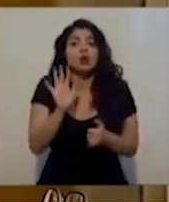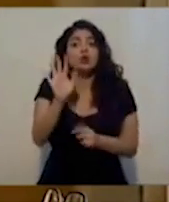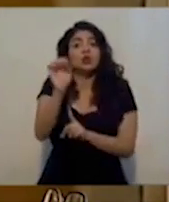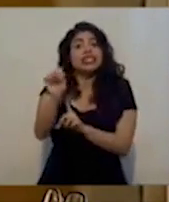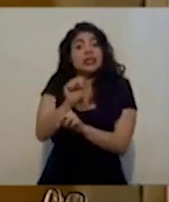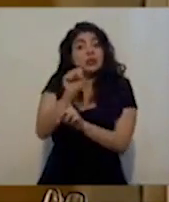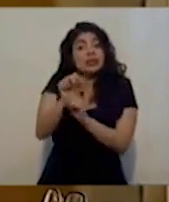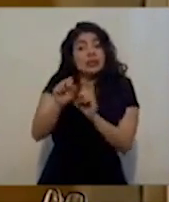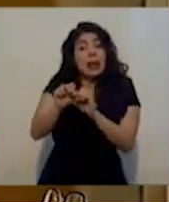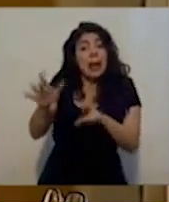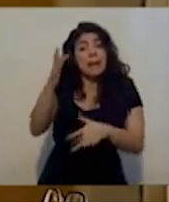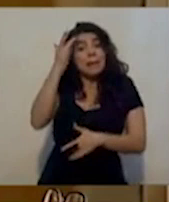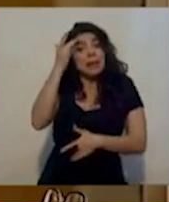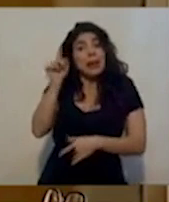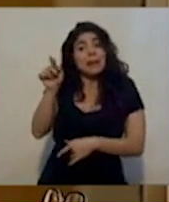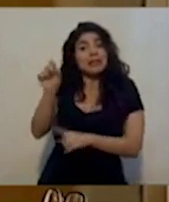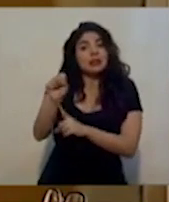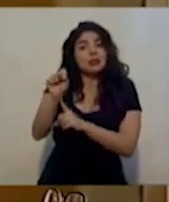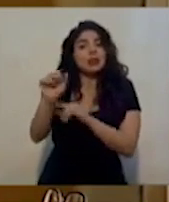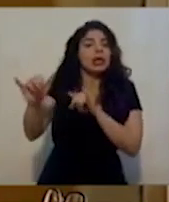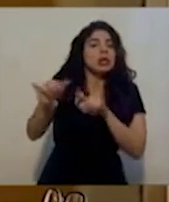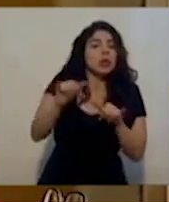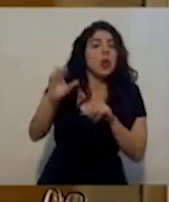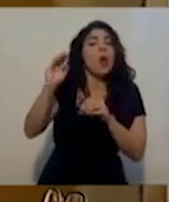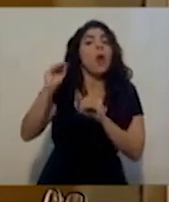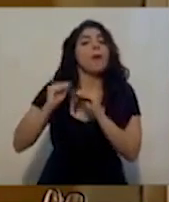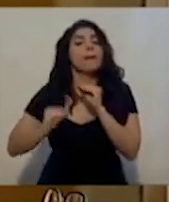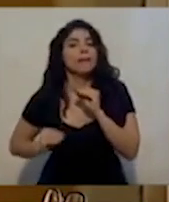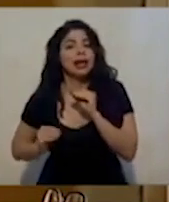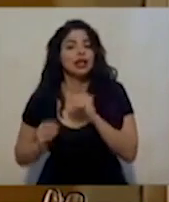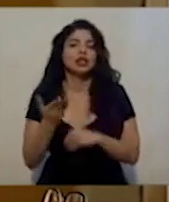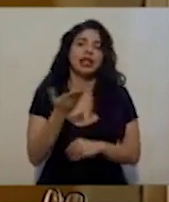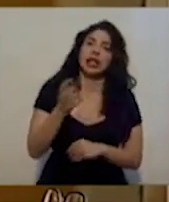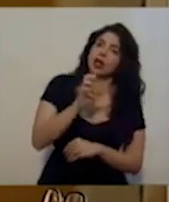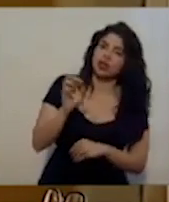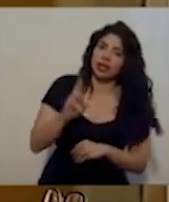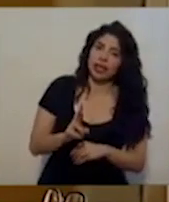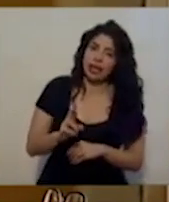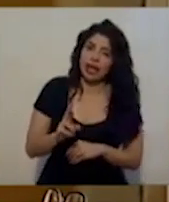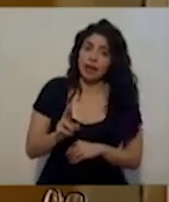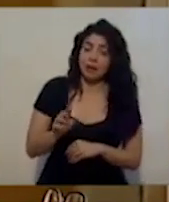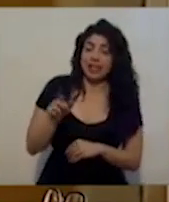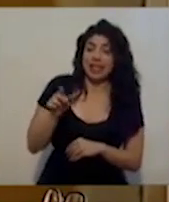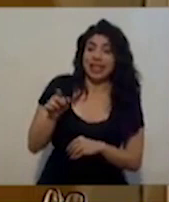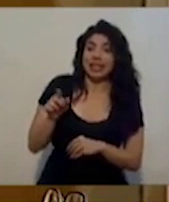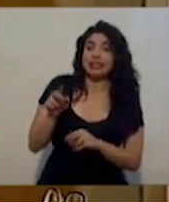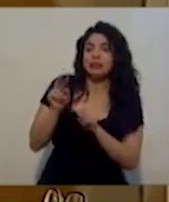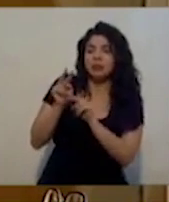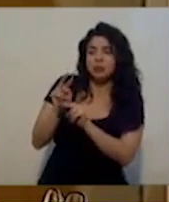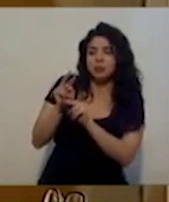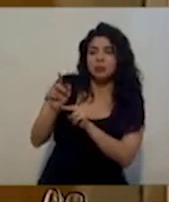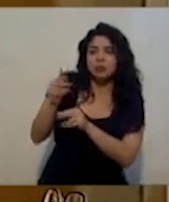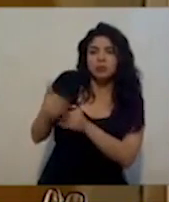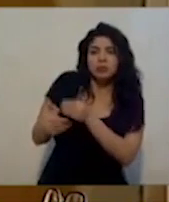epidemiológica similar o de menores niveles de contagio a los de costa rica- medida como su evolución